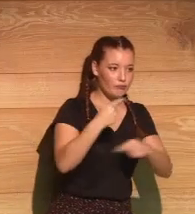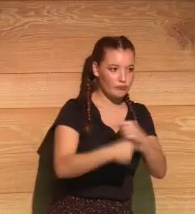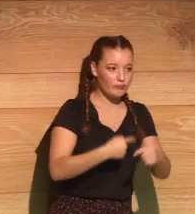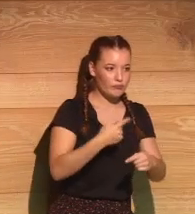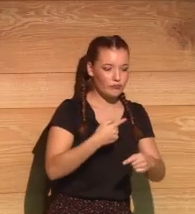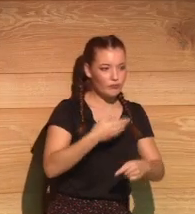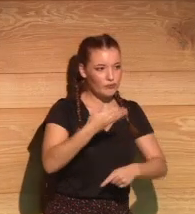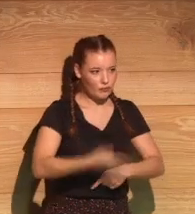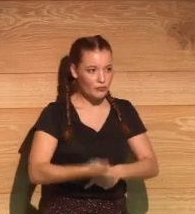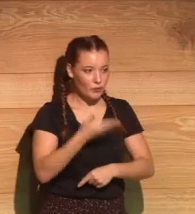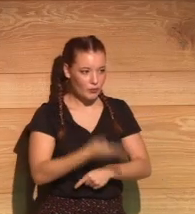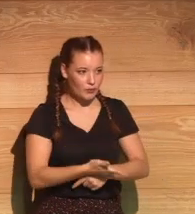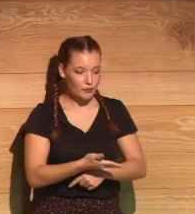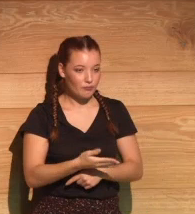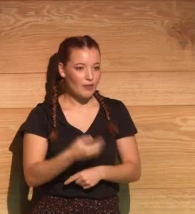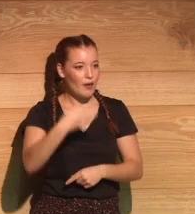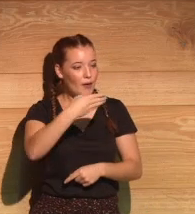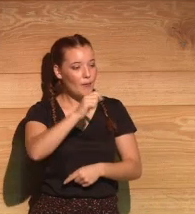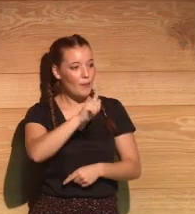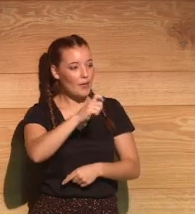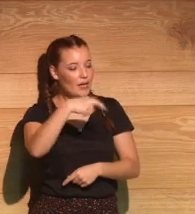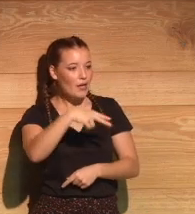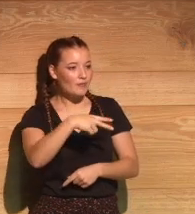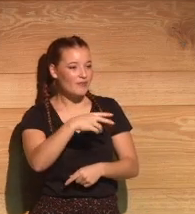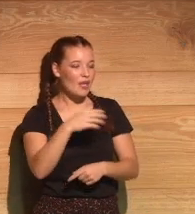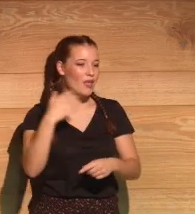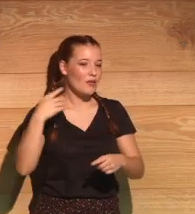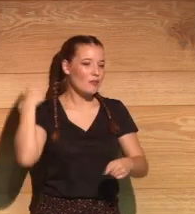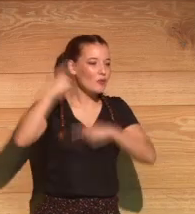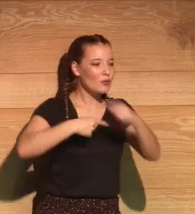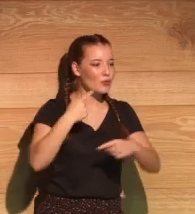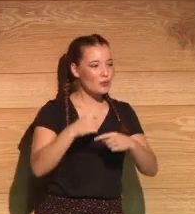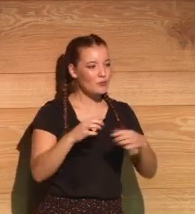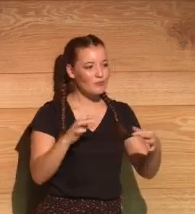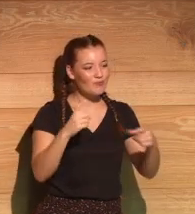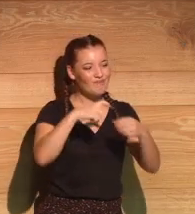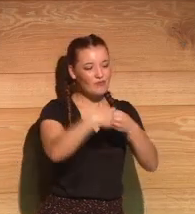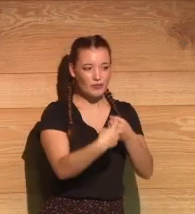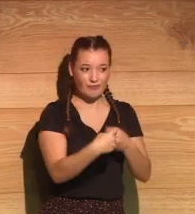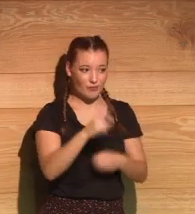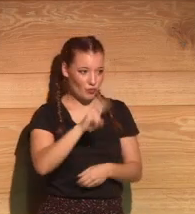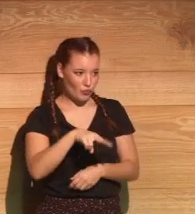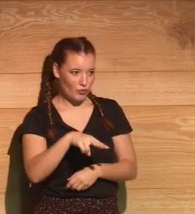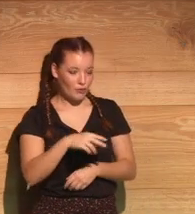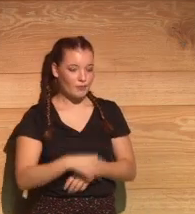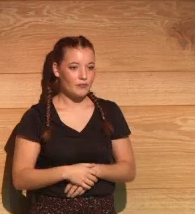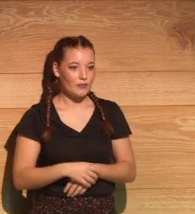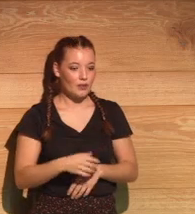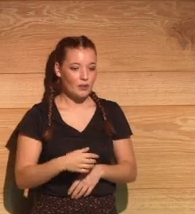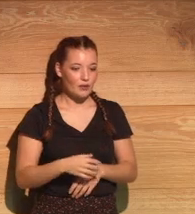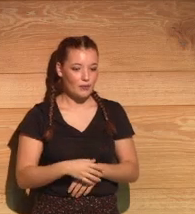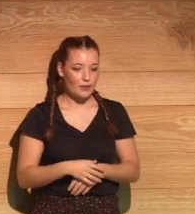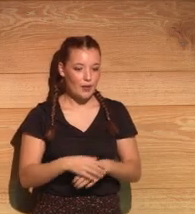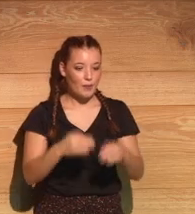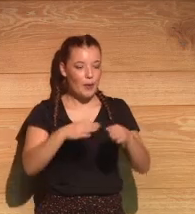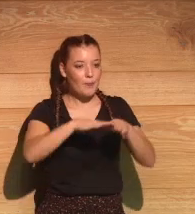Belén, yo creo que nunca te has sentido muy cerca de ninguna generación. Estaba pensando, cuando publicaste tu primera novela, La escala de los mapas, me parece que tenías pues 30 años, ¿no?